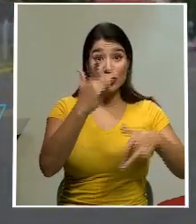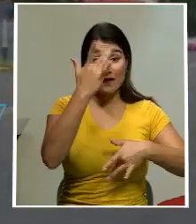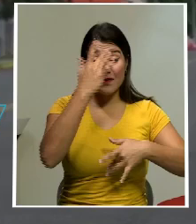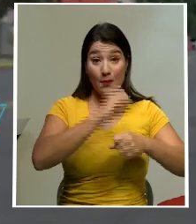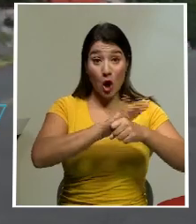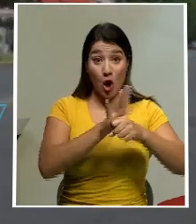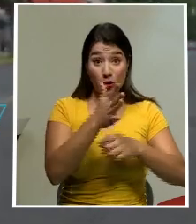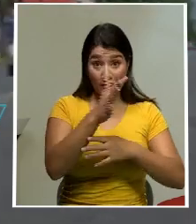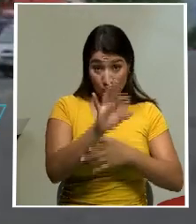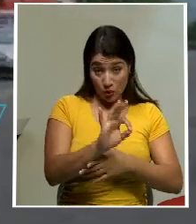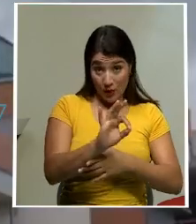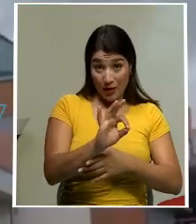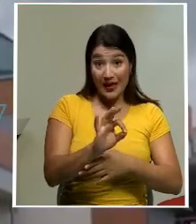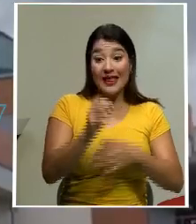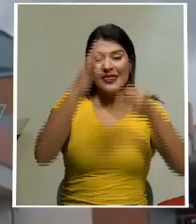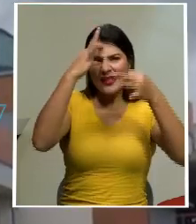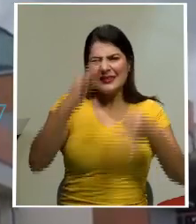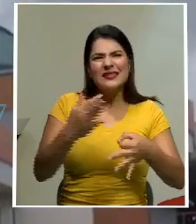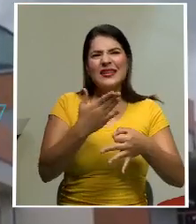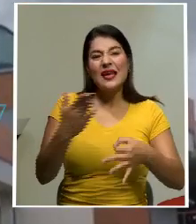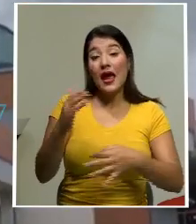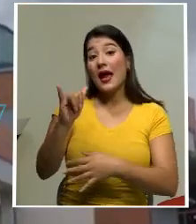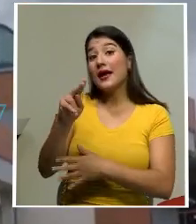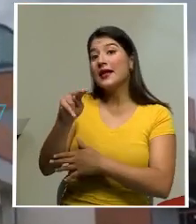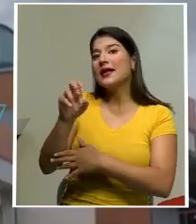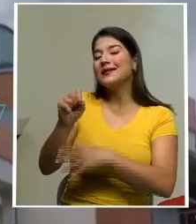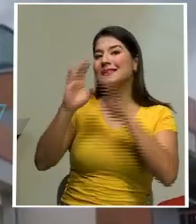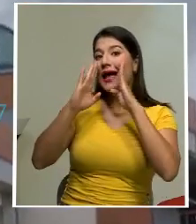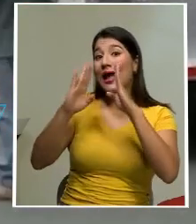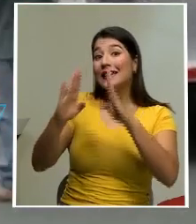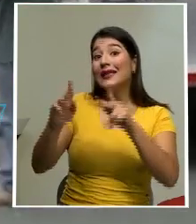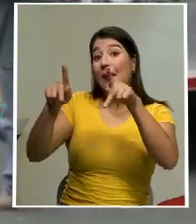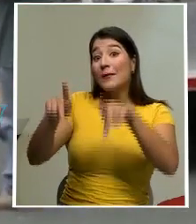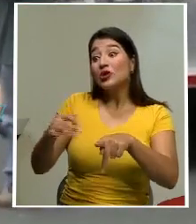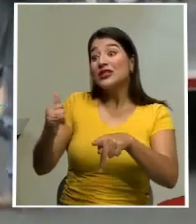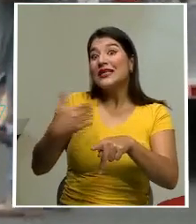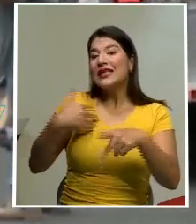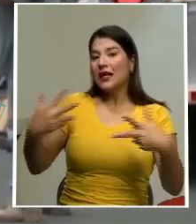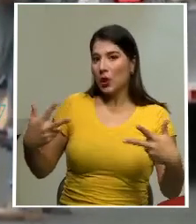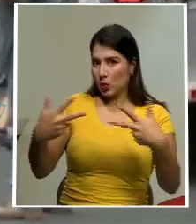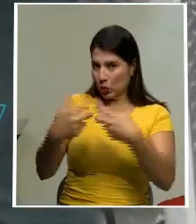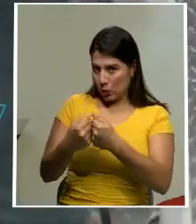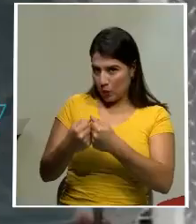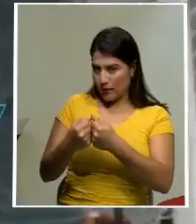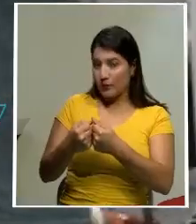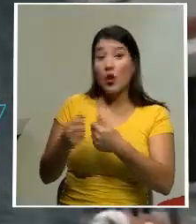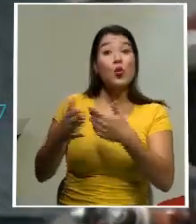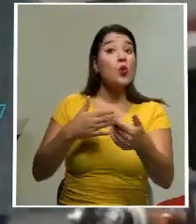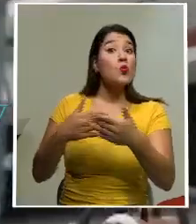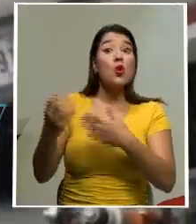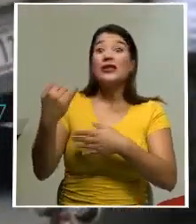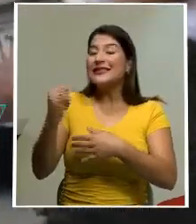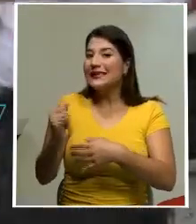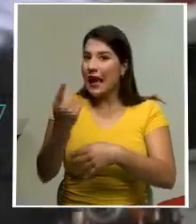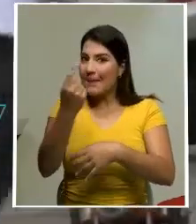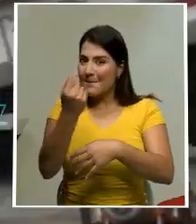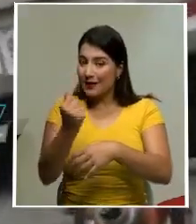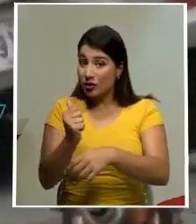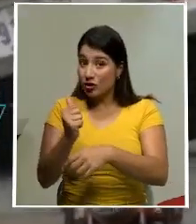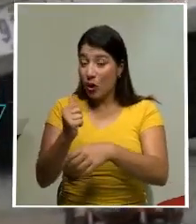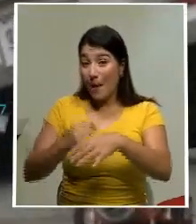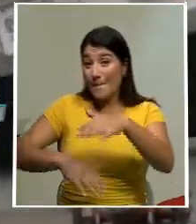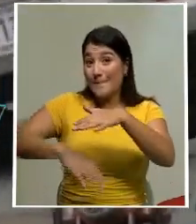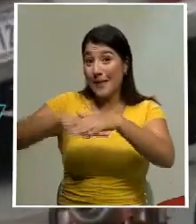INSS atenderá en sus centros de salud a pacientes víctimas de accidentes de tránsito, incluso cuando se haya agotado la cobertura del seguro